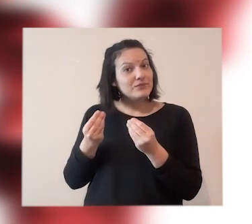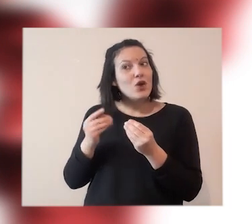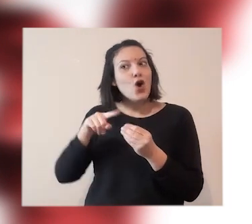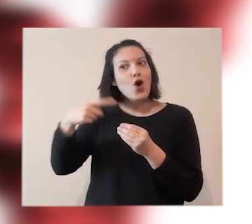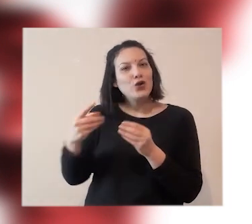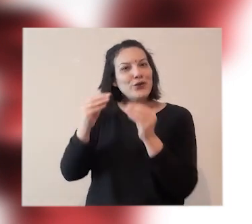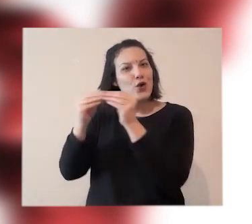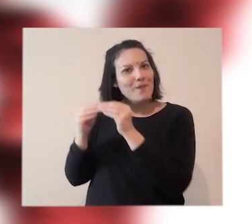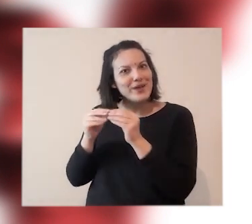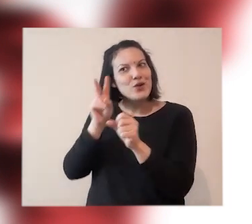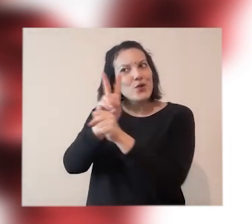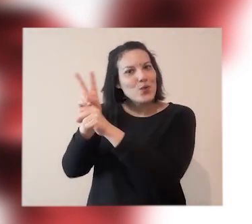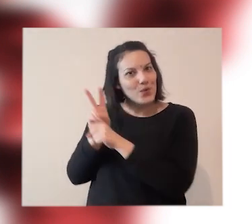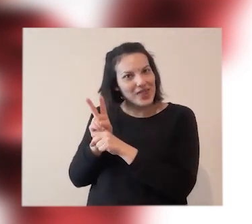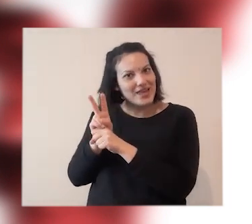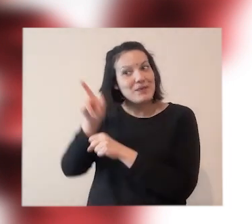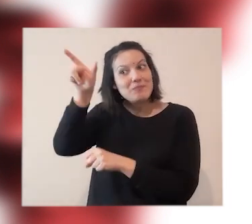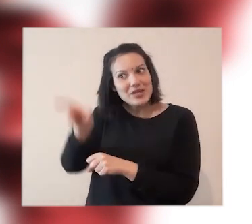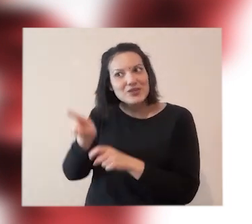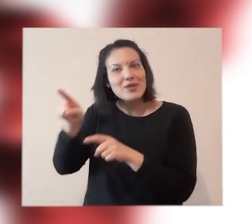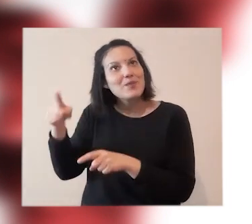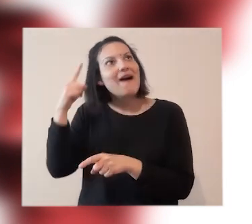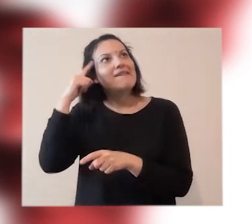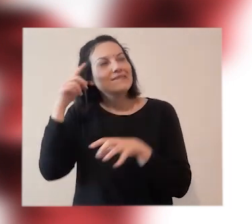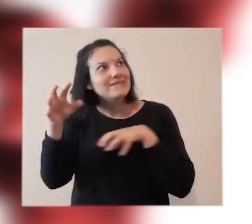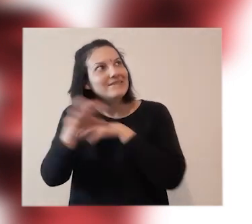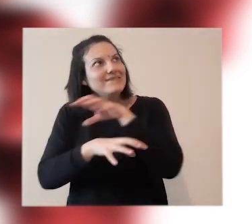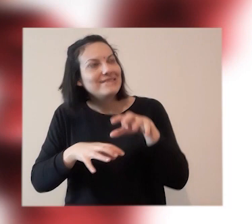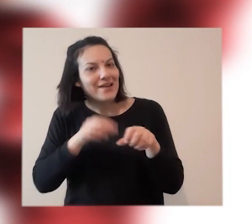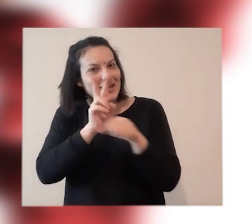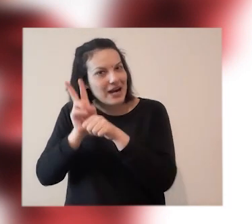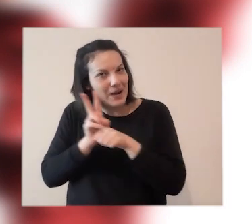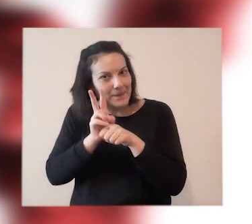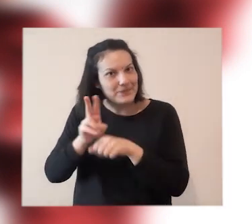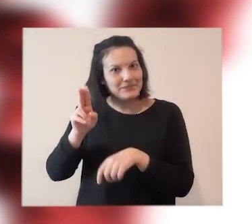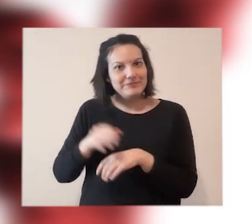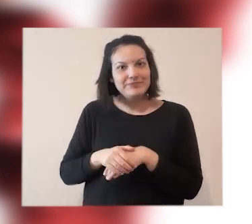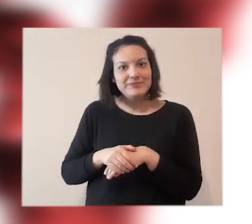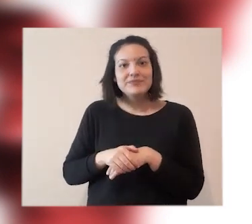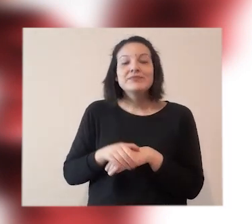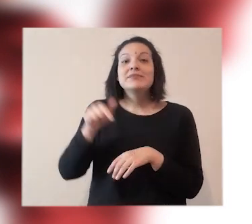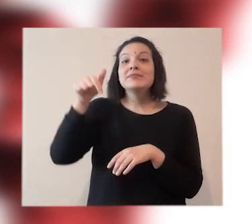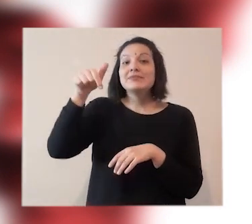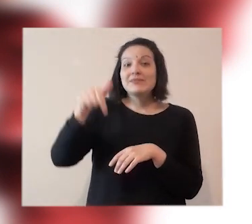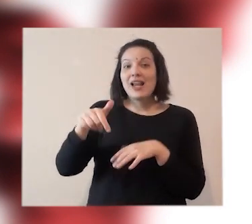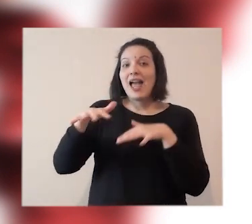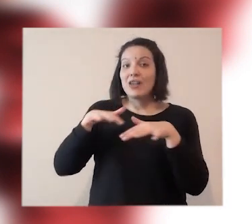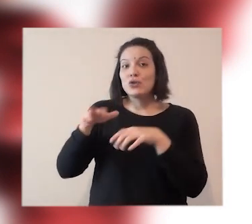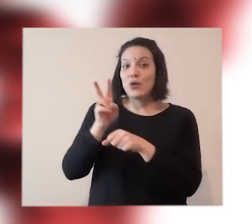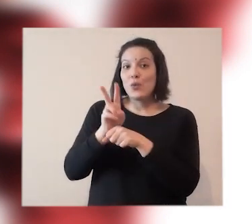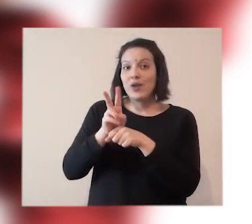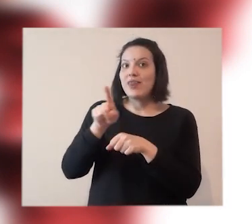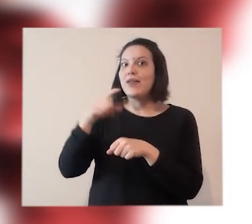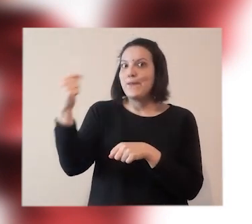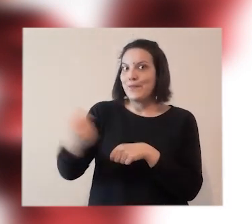al otro, y el otro también pensar en nosotros, ¿sí? O sea que el entorno acá, en estas acciones de cuidado, va a ser